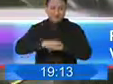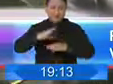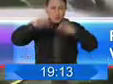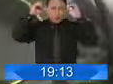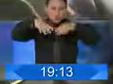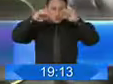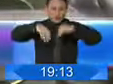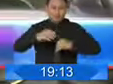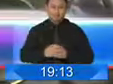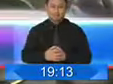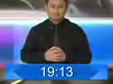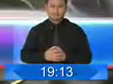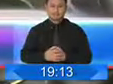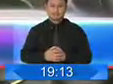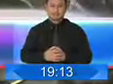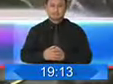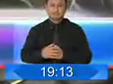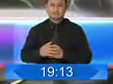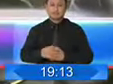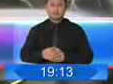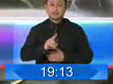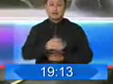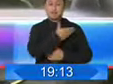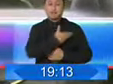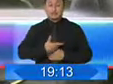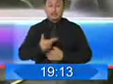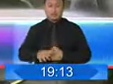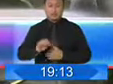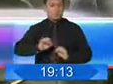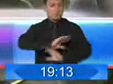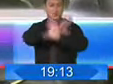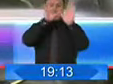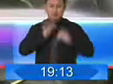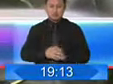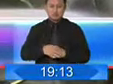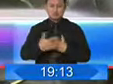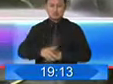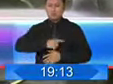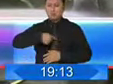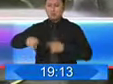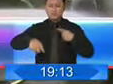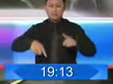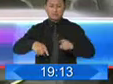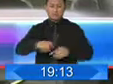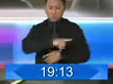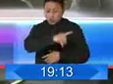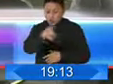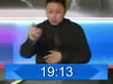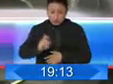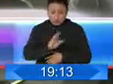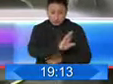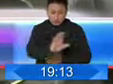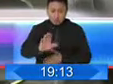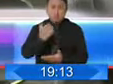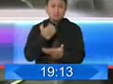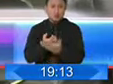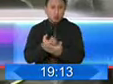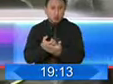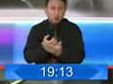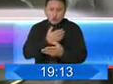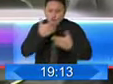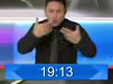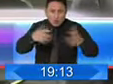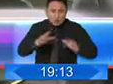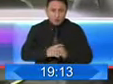El presidente ha sido muy claro en el gabinete, ha dado la disposición que se atiendan todos los requerimientos de carácter económico a través